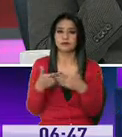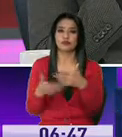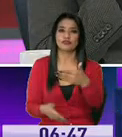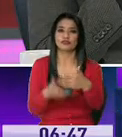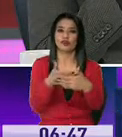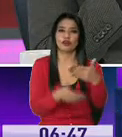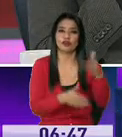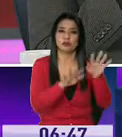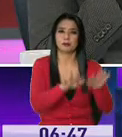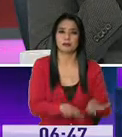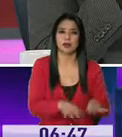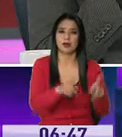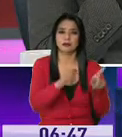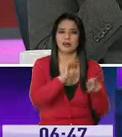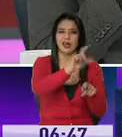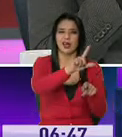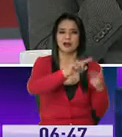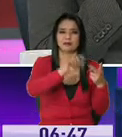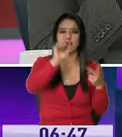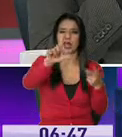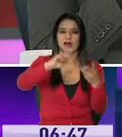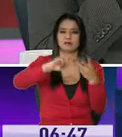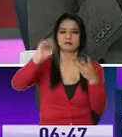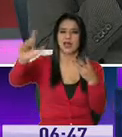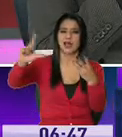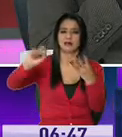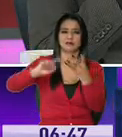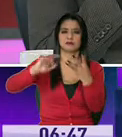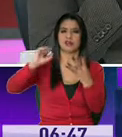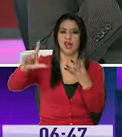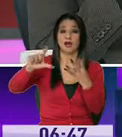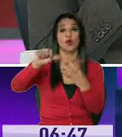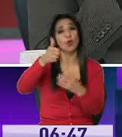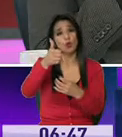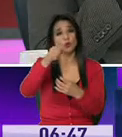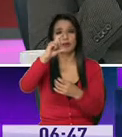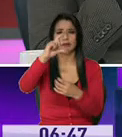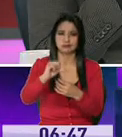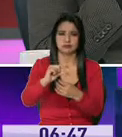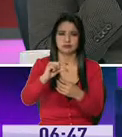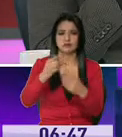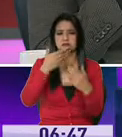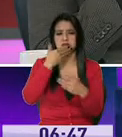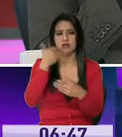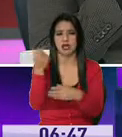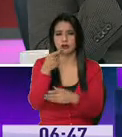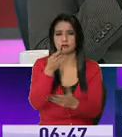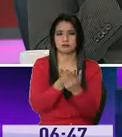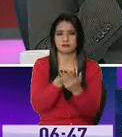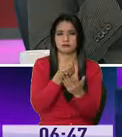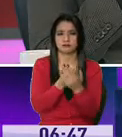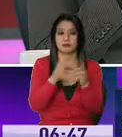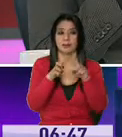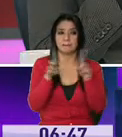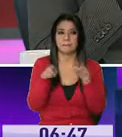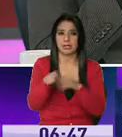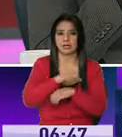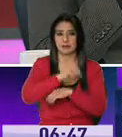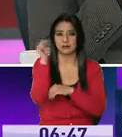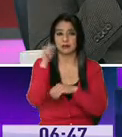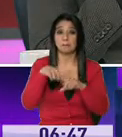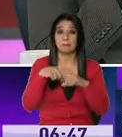requería para esta contratación, para que tenga validez esta orden de compra, una autorización del Consejo Directivo que jamás fue